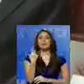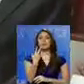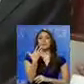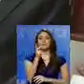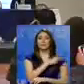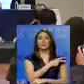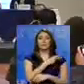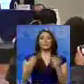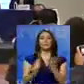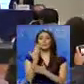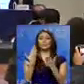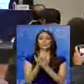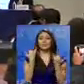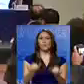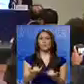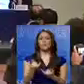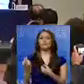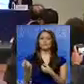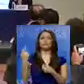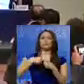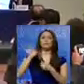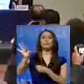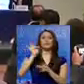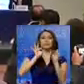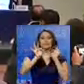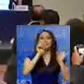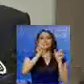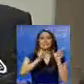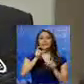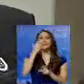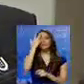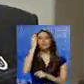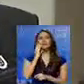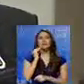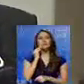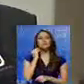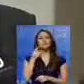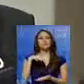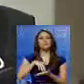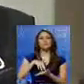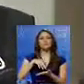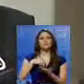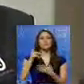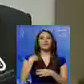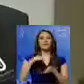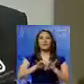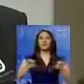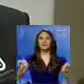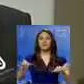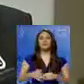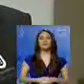maestros que se suma a partir de hoy al trabajo que realiza la Academia de Ciencias del Ecuador. Somos gente dedicados a la preparación de gente